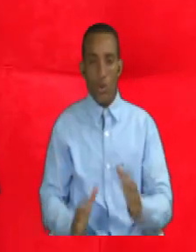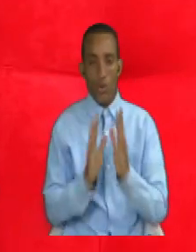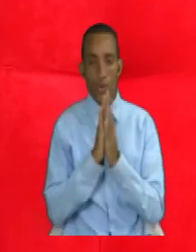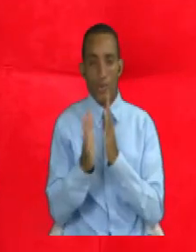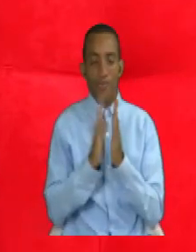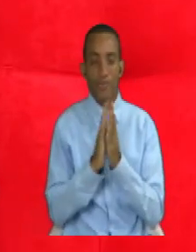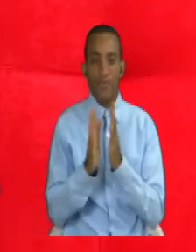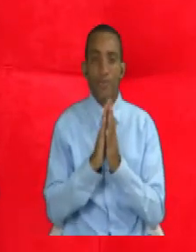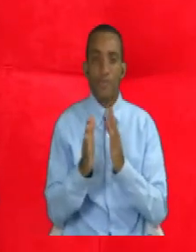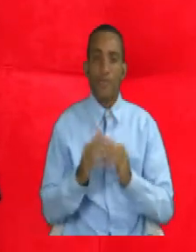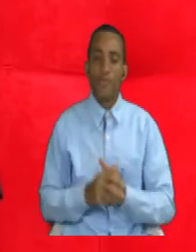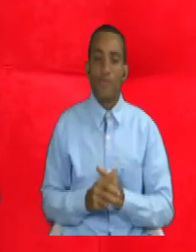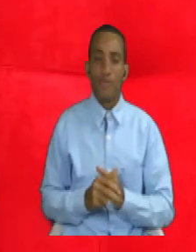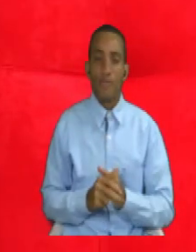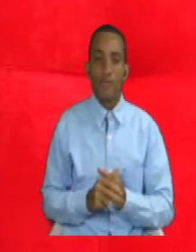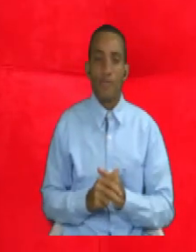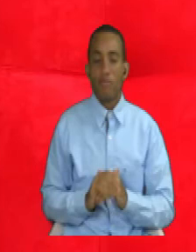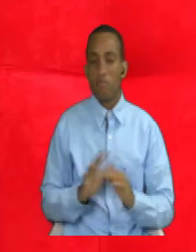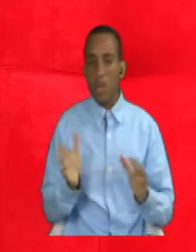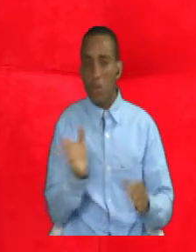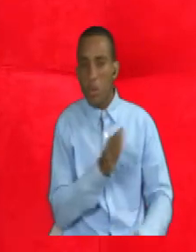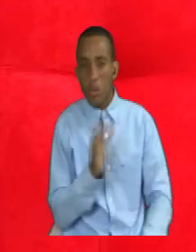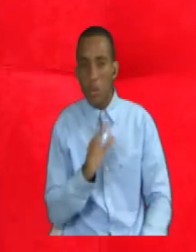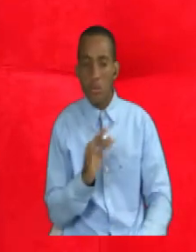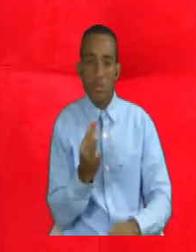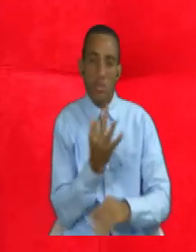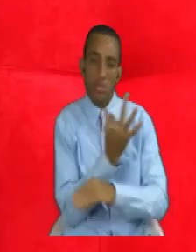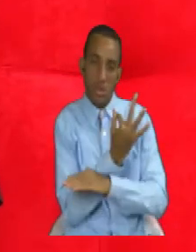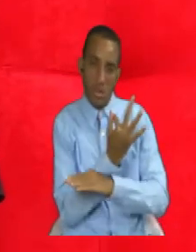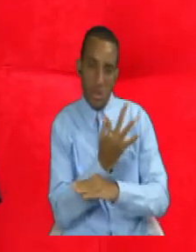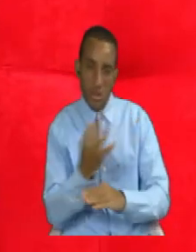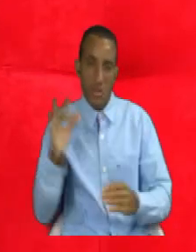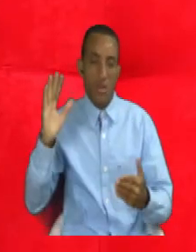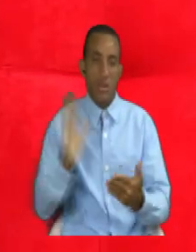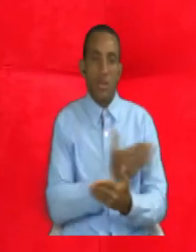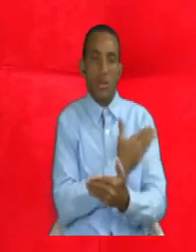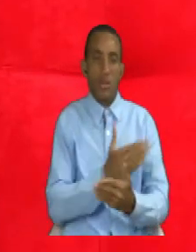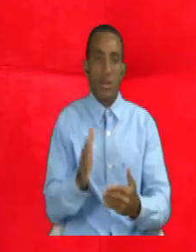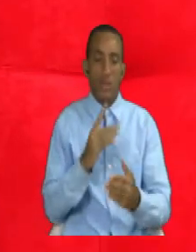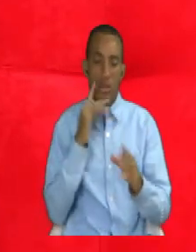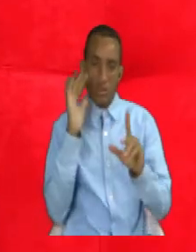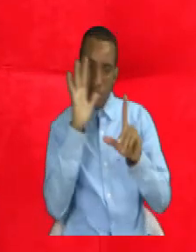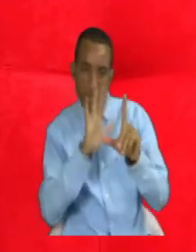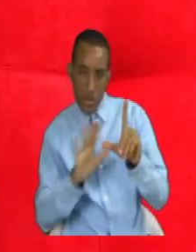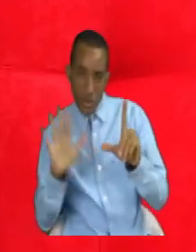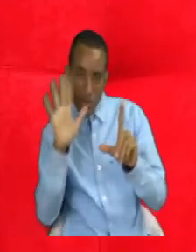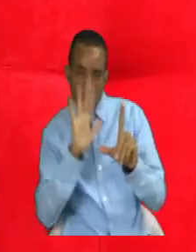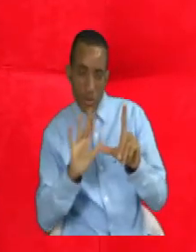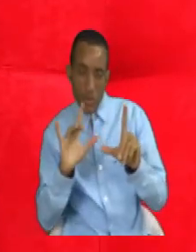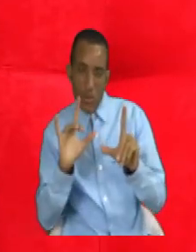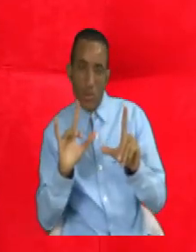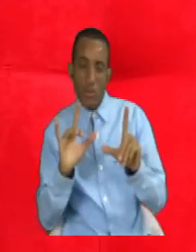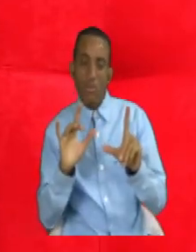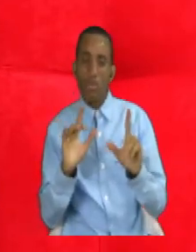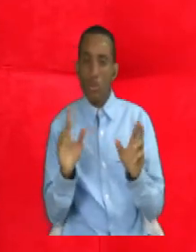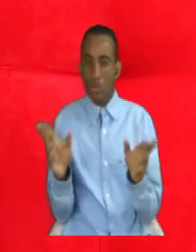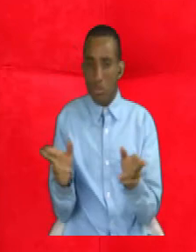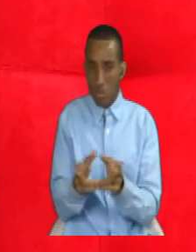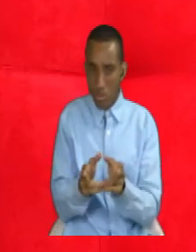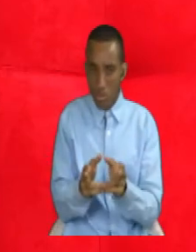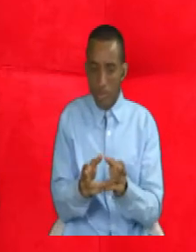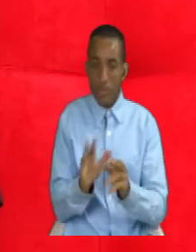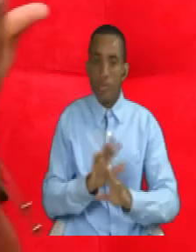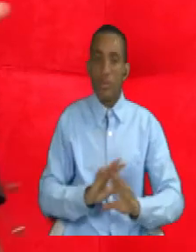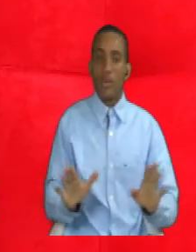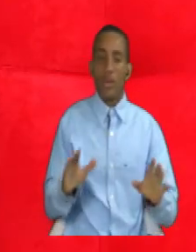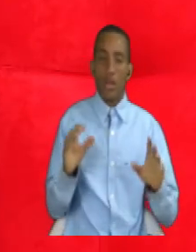llevamos cerca de 3 semanas con la canción, con un video lyric en YouTube, y llevamos más de 1700 reproducciones,